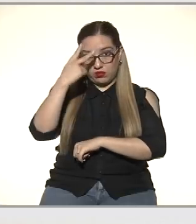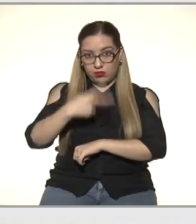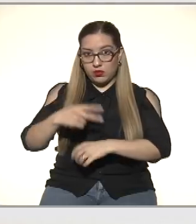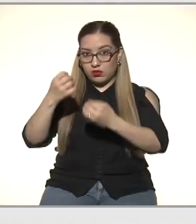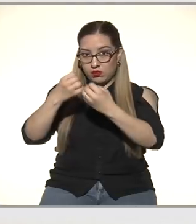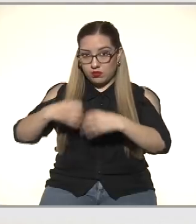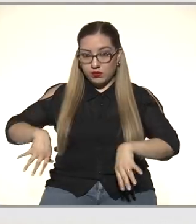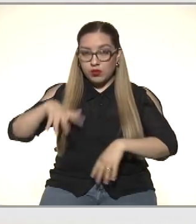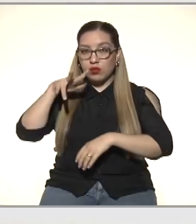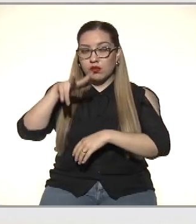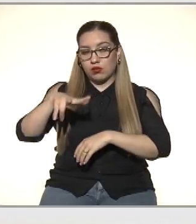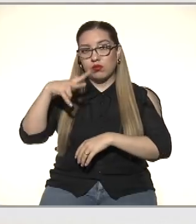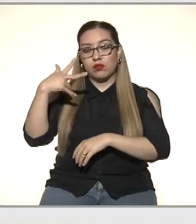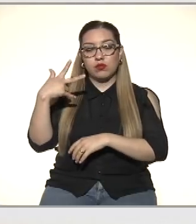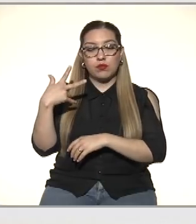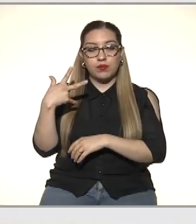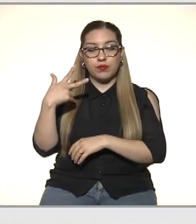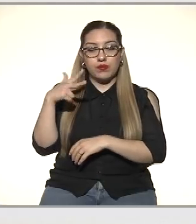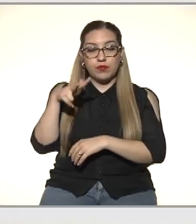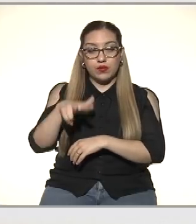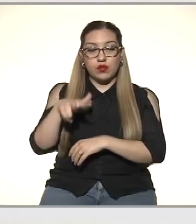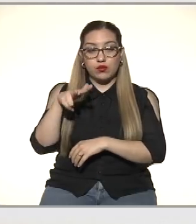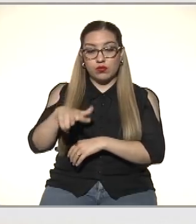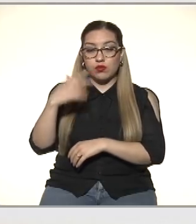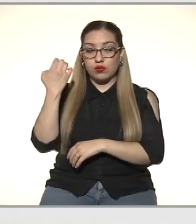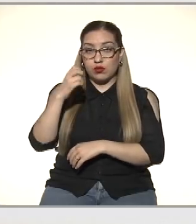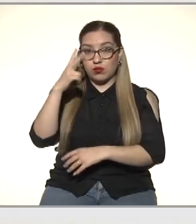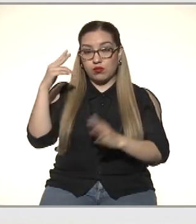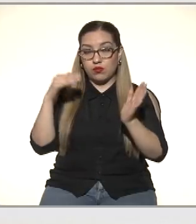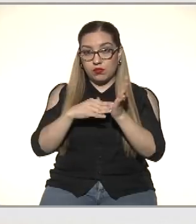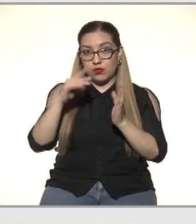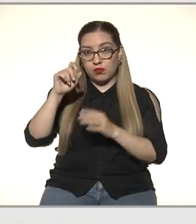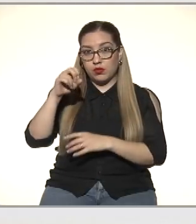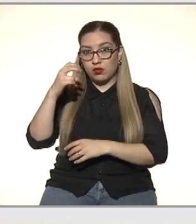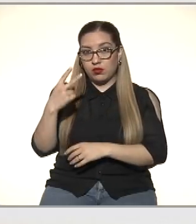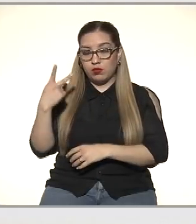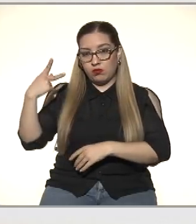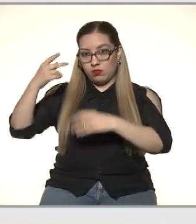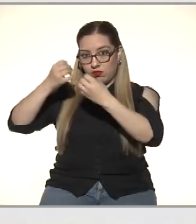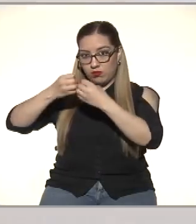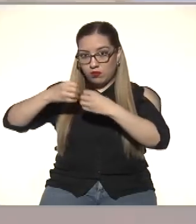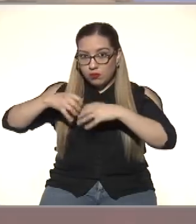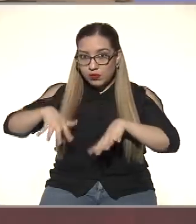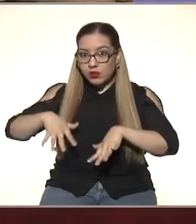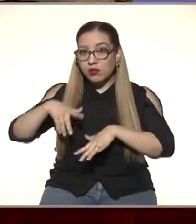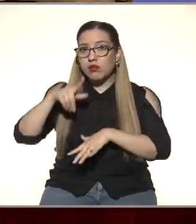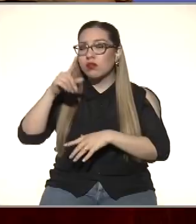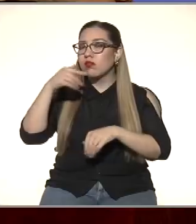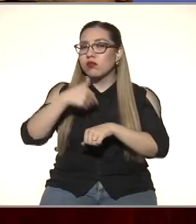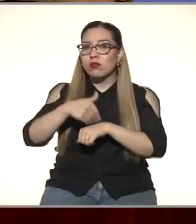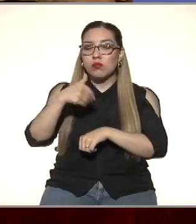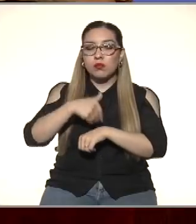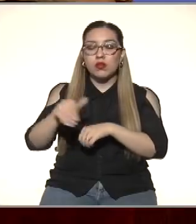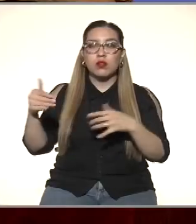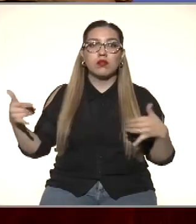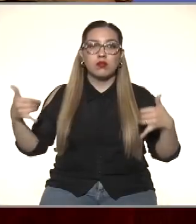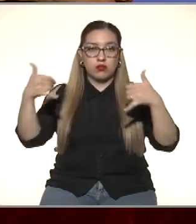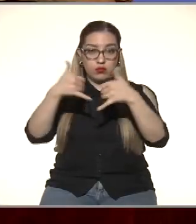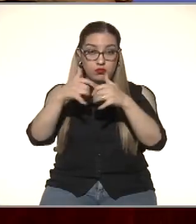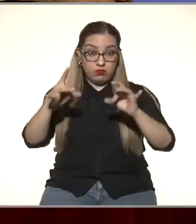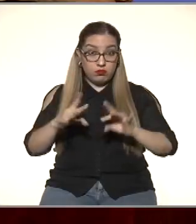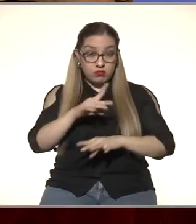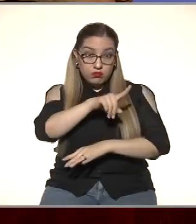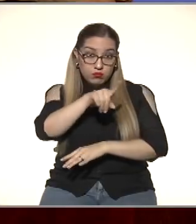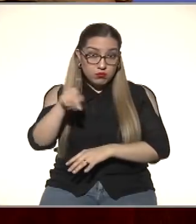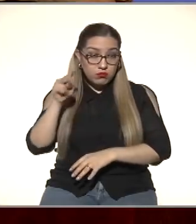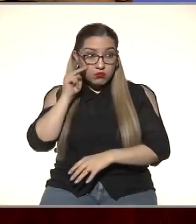momento pueden ver la fotografía en pantalla, Leslie Irene López Gamboa, y el teléfono de contacto al que se pueden comunicar en caso de tener